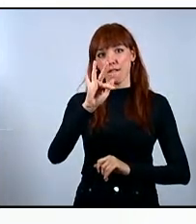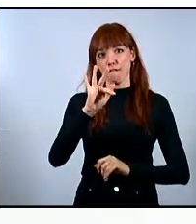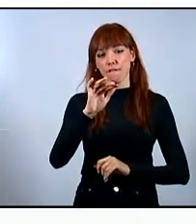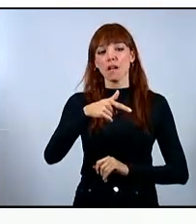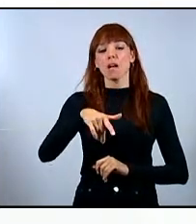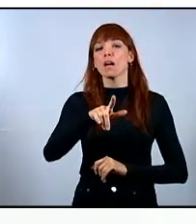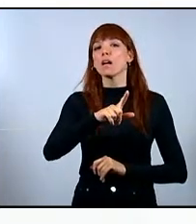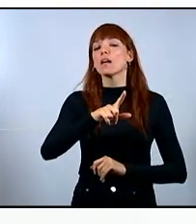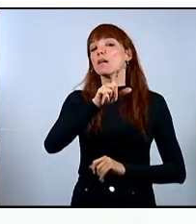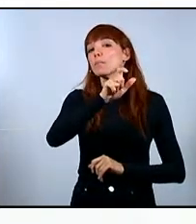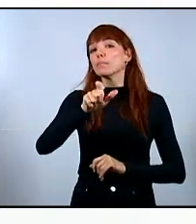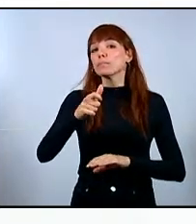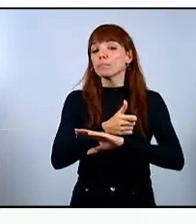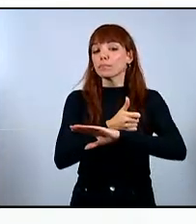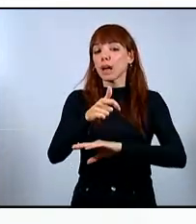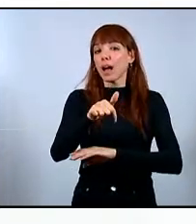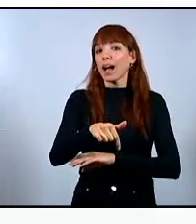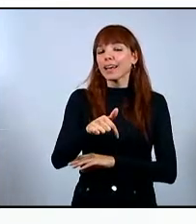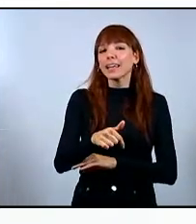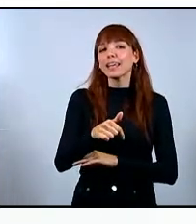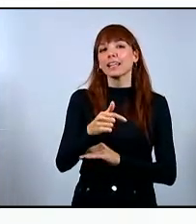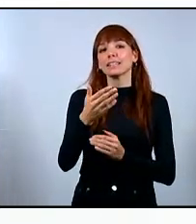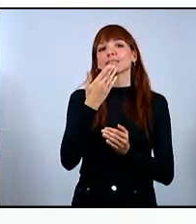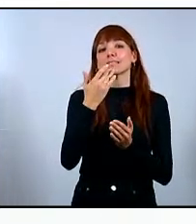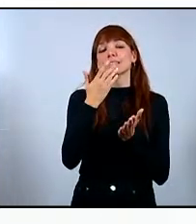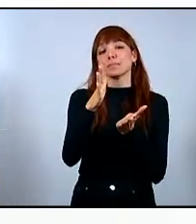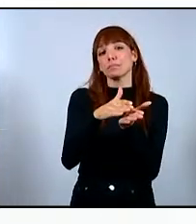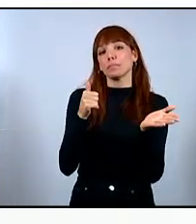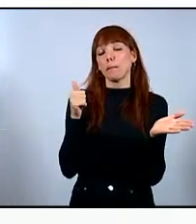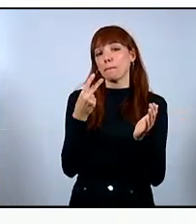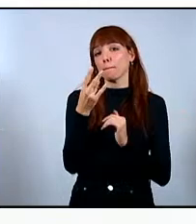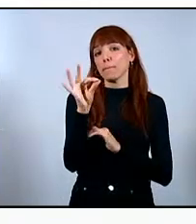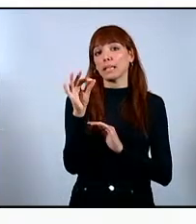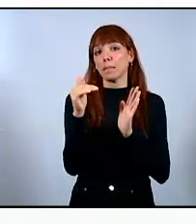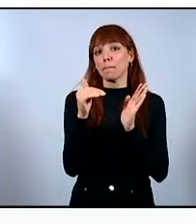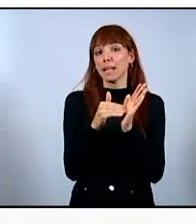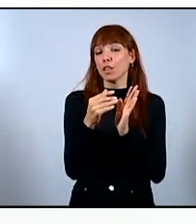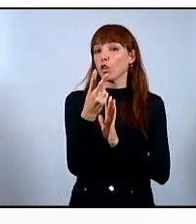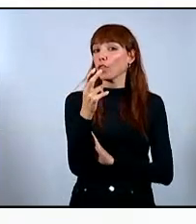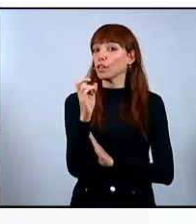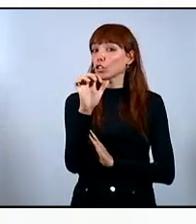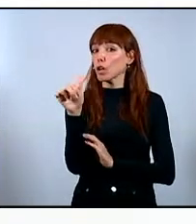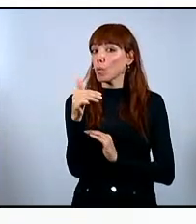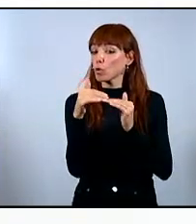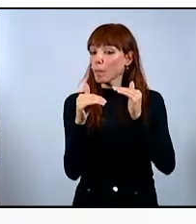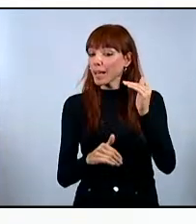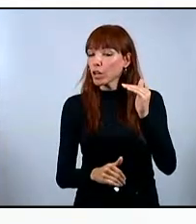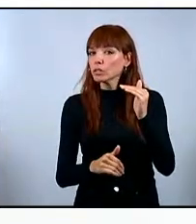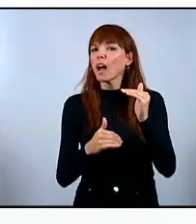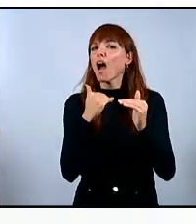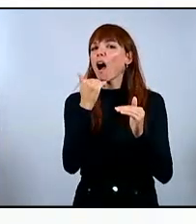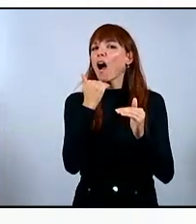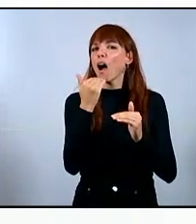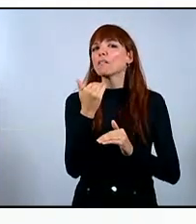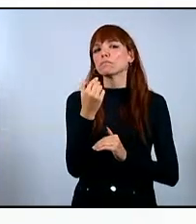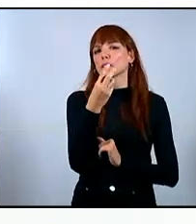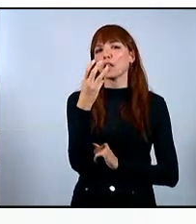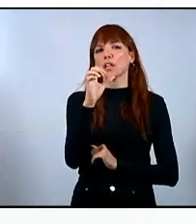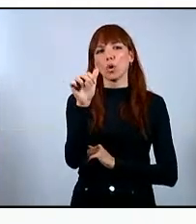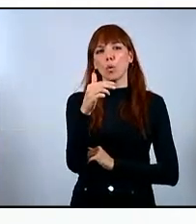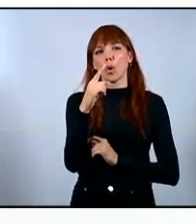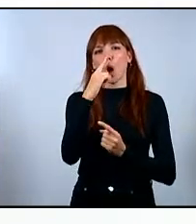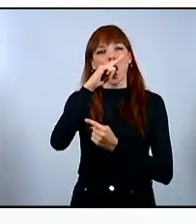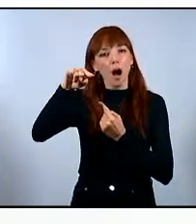base imponible en su renta inferior a 20.200 euros, ahorrarán casi 300 euros al año.